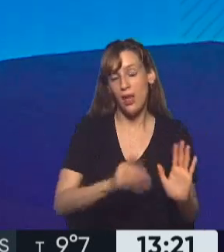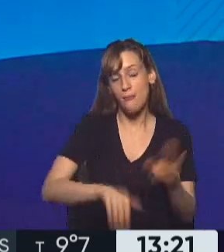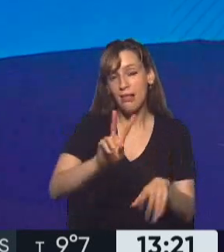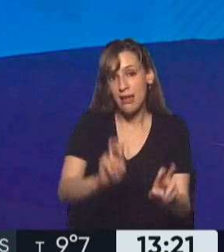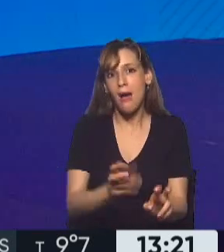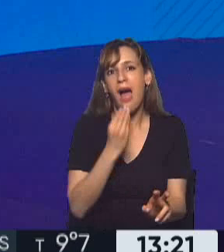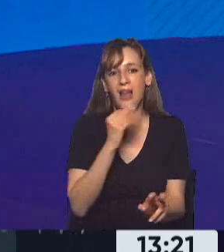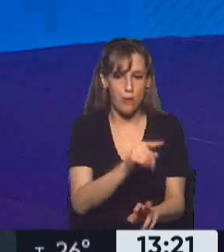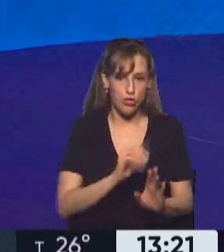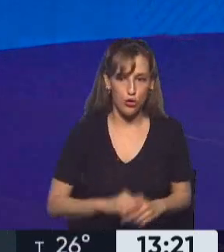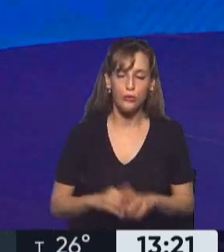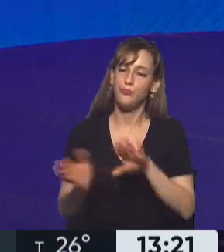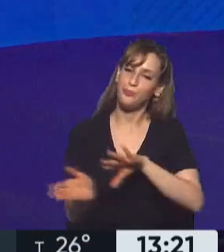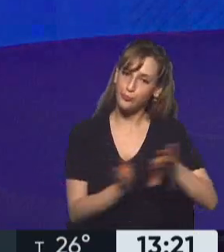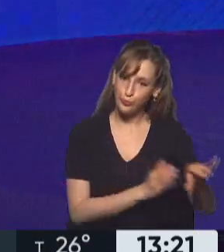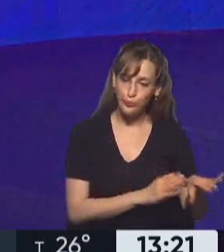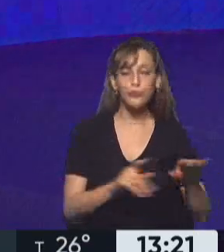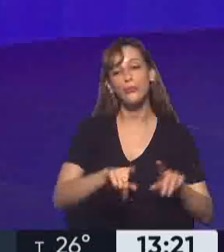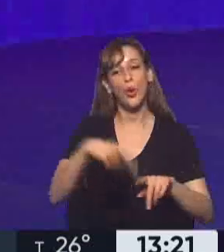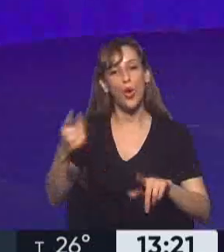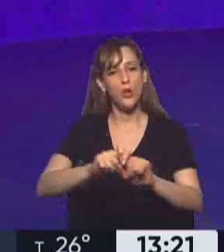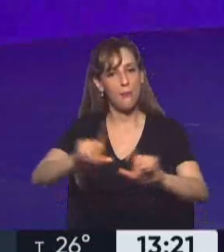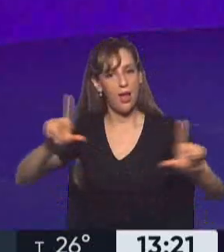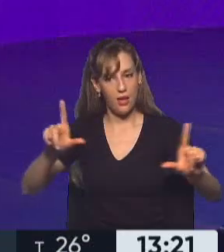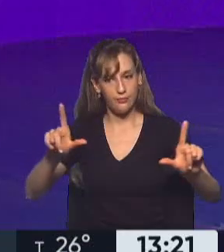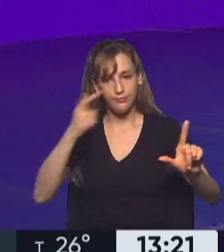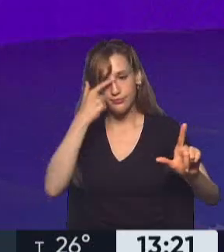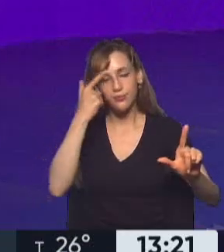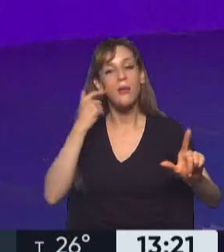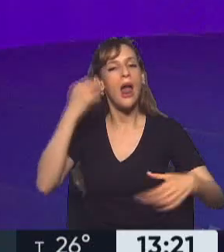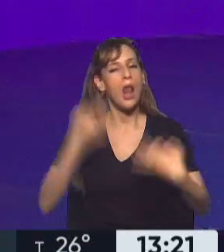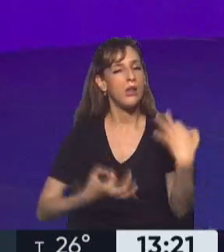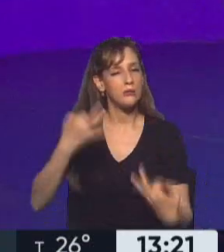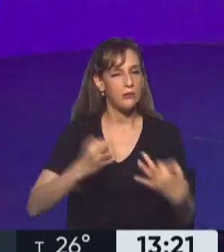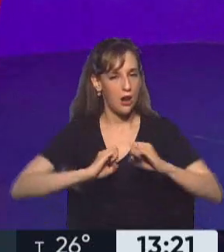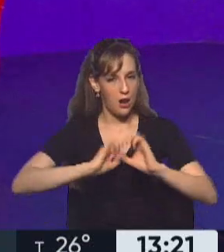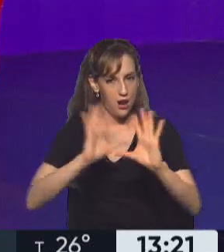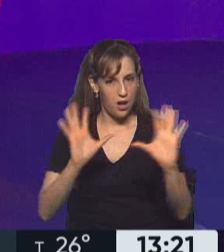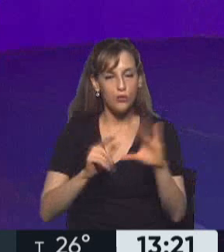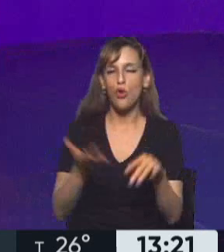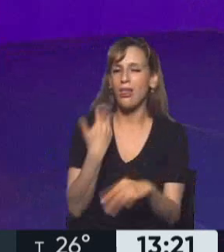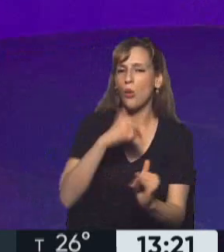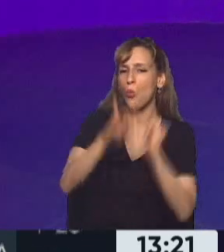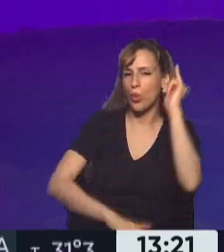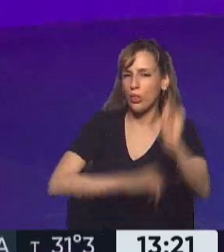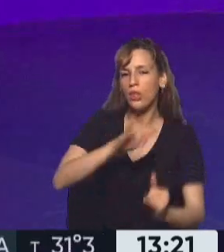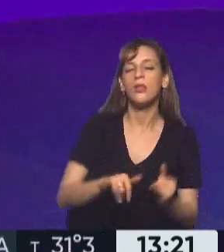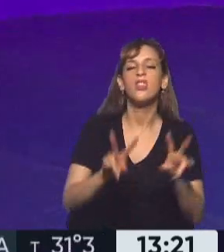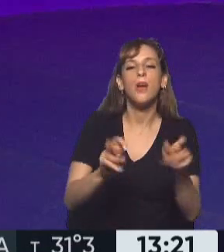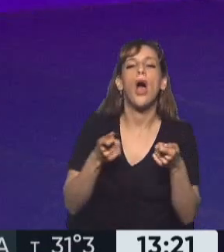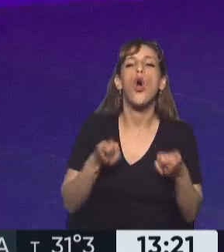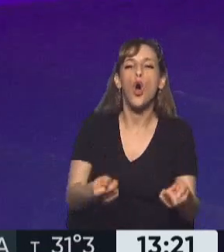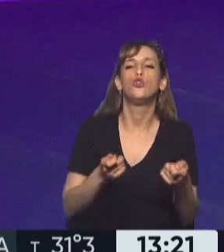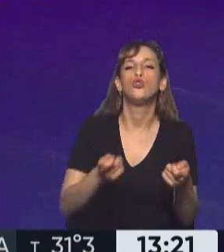Bien, avancemos a otra placa para poder seguir analizando. Yo les decía cuáles son las razones en materias de costos. Con